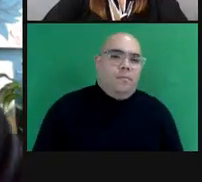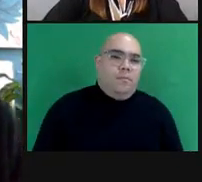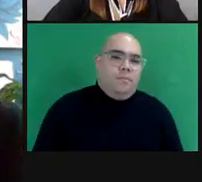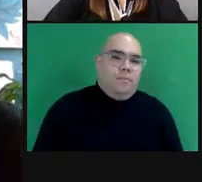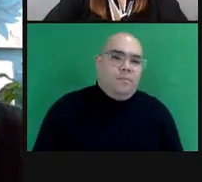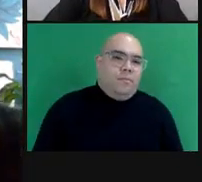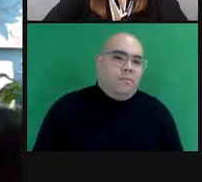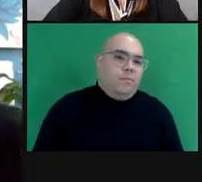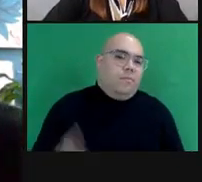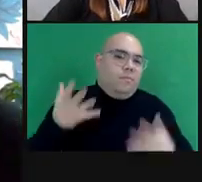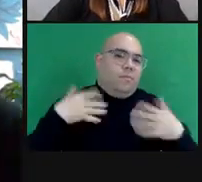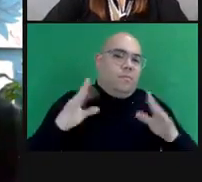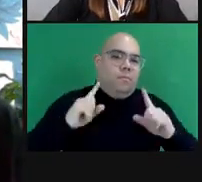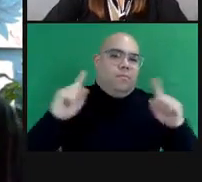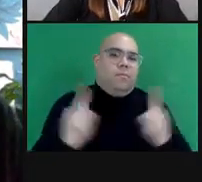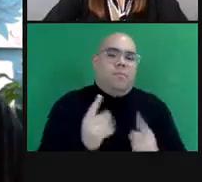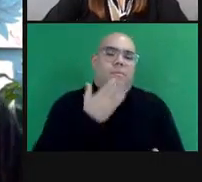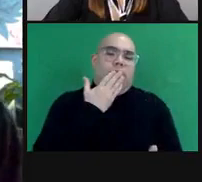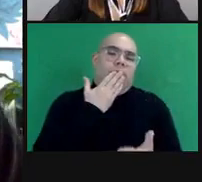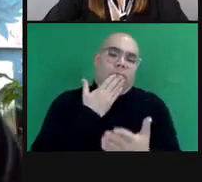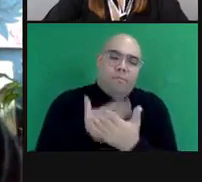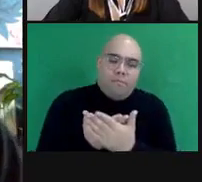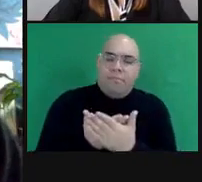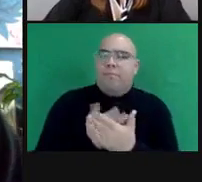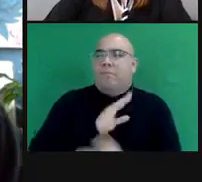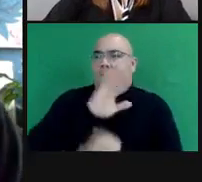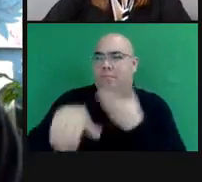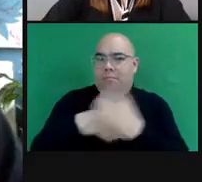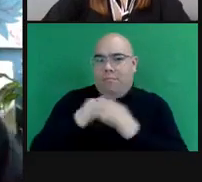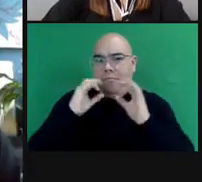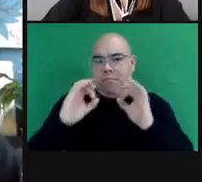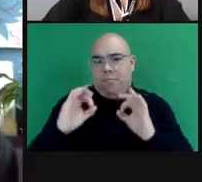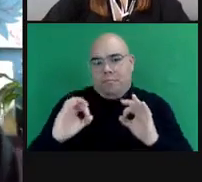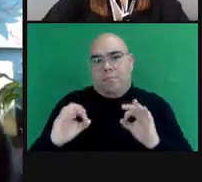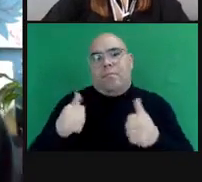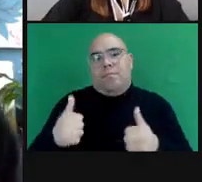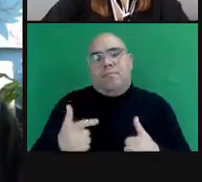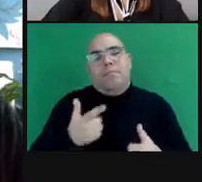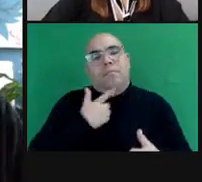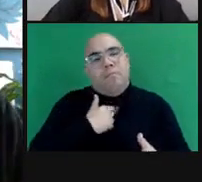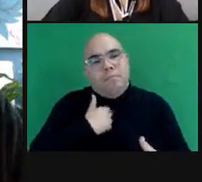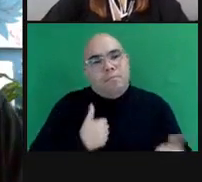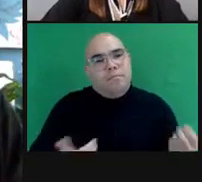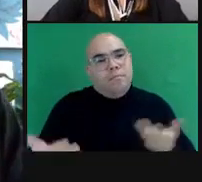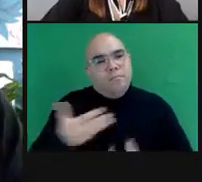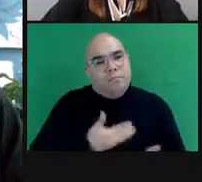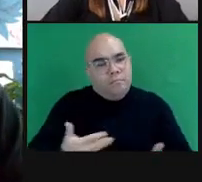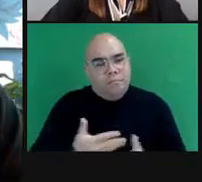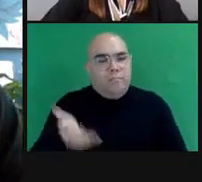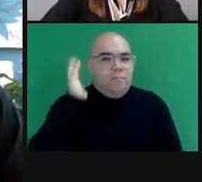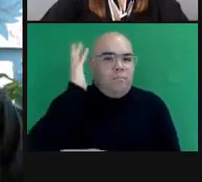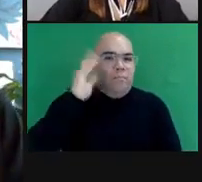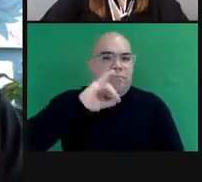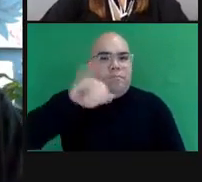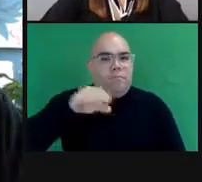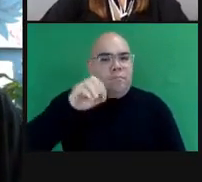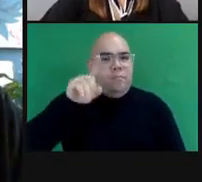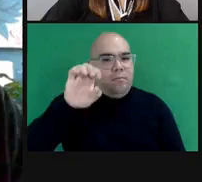Sí, no, yo también muchas gracias a todos. Me gustó mucho la presentación de José.